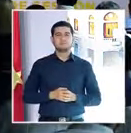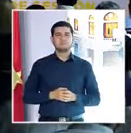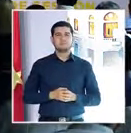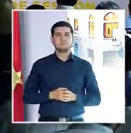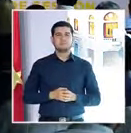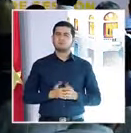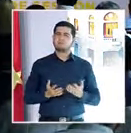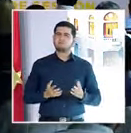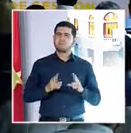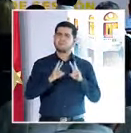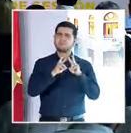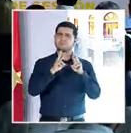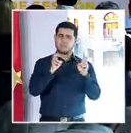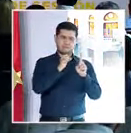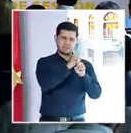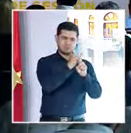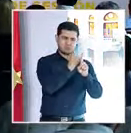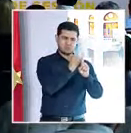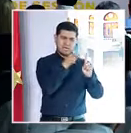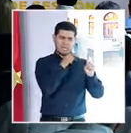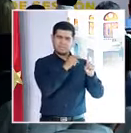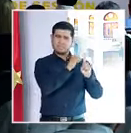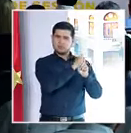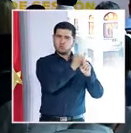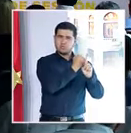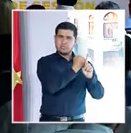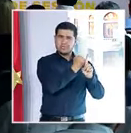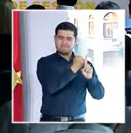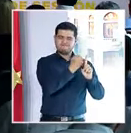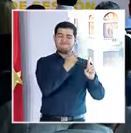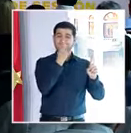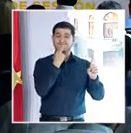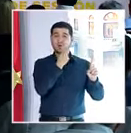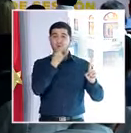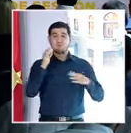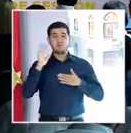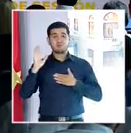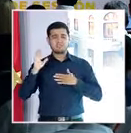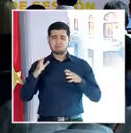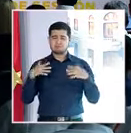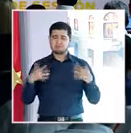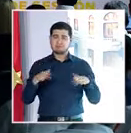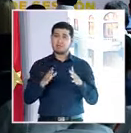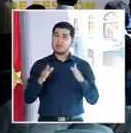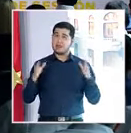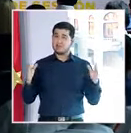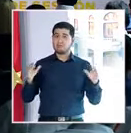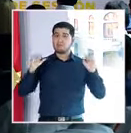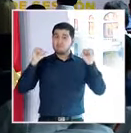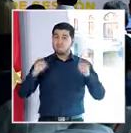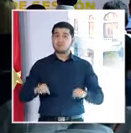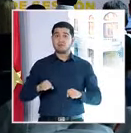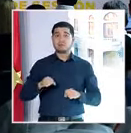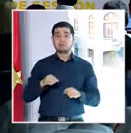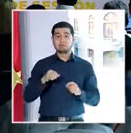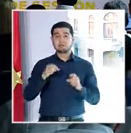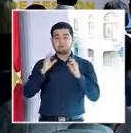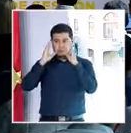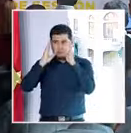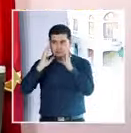traen consigo un compromiso inmenso, el de poder atender a los más vulnerables. El reto que